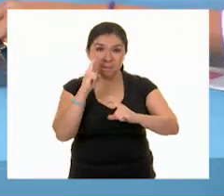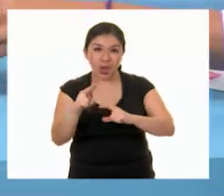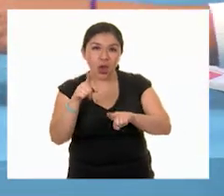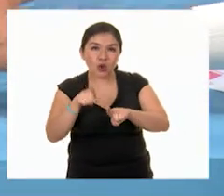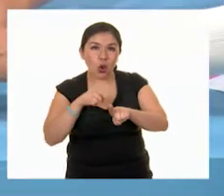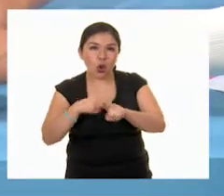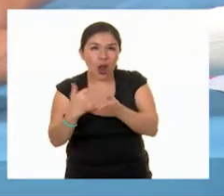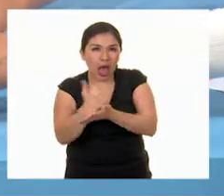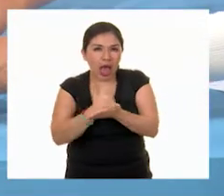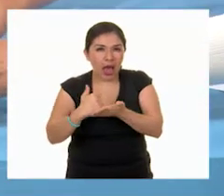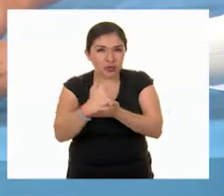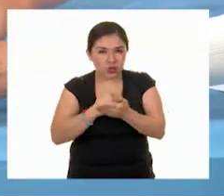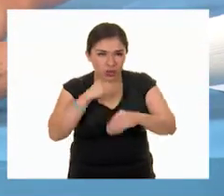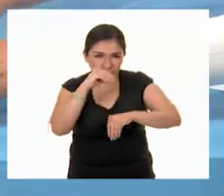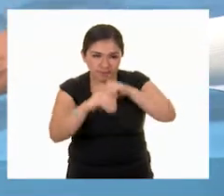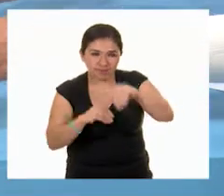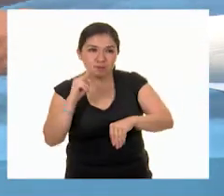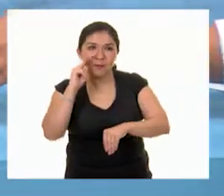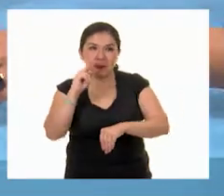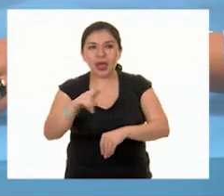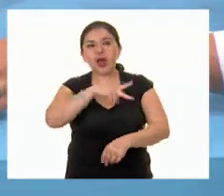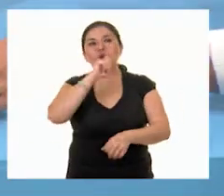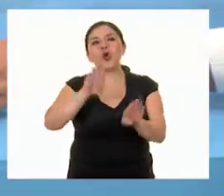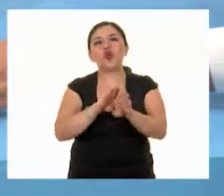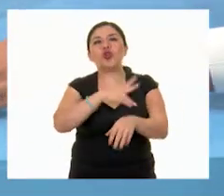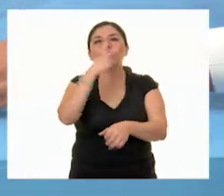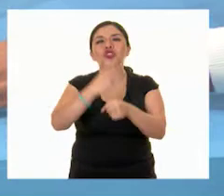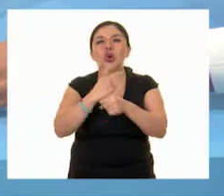azules voy a poner el siguiente nivel.